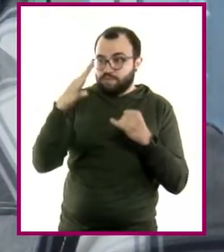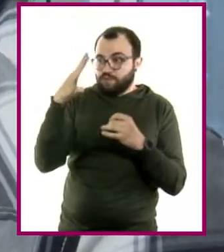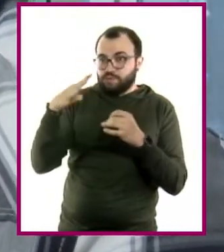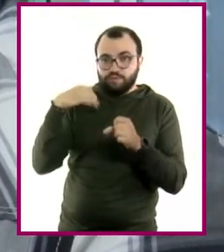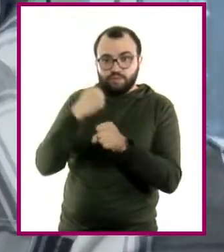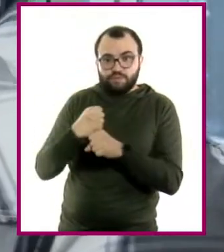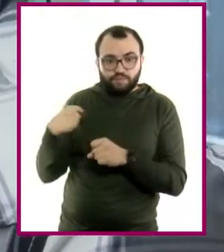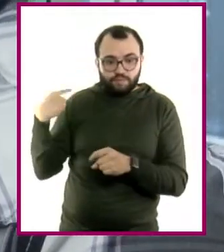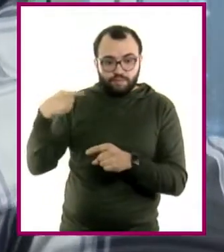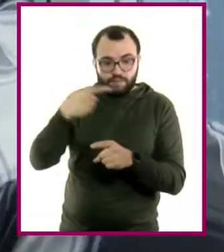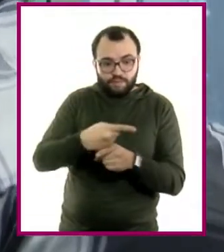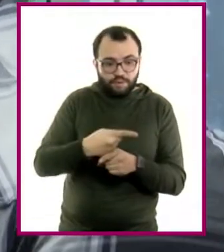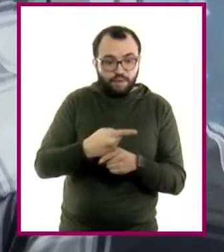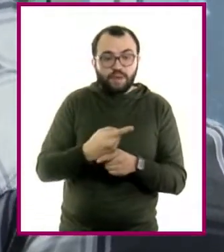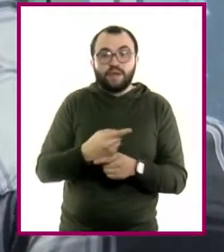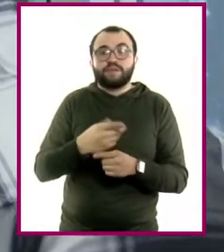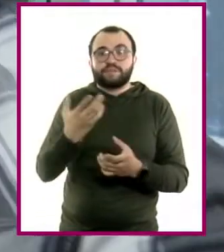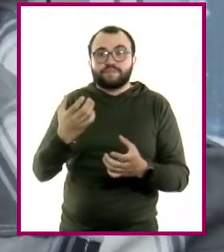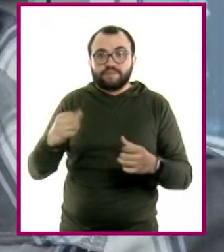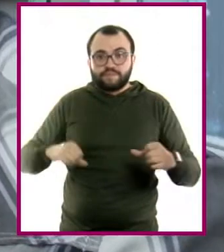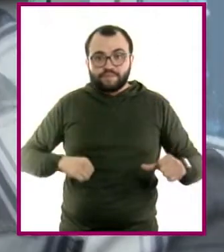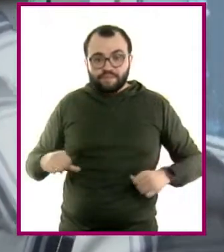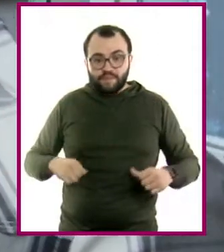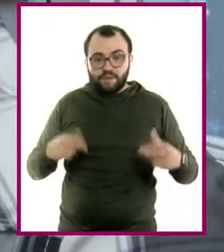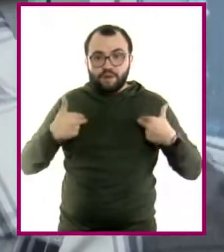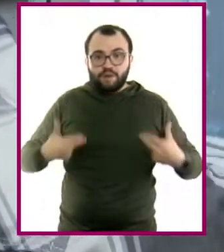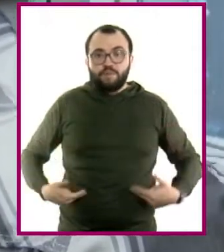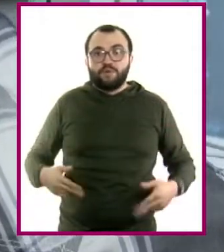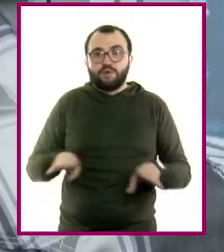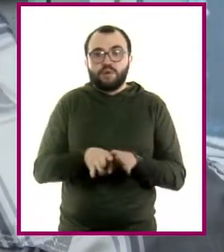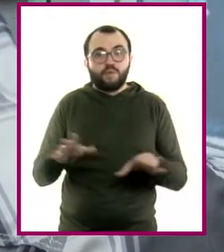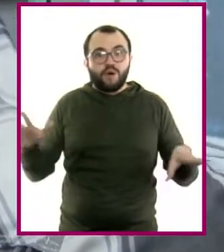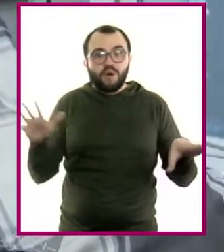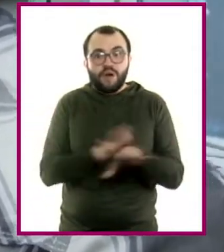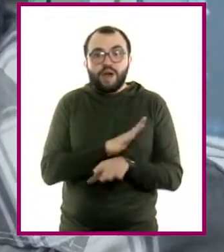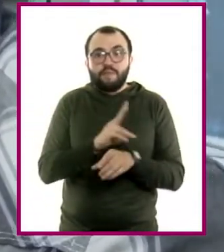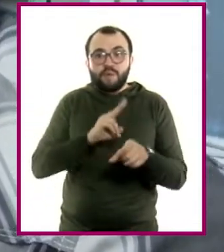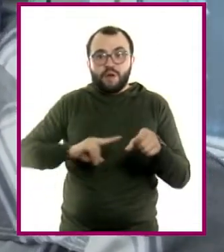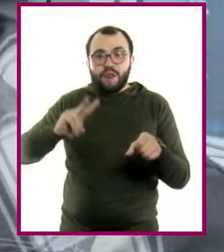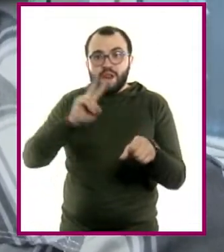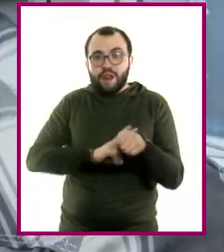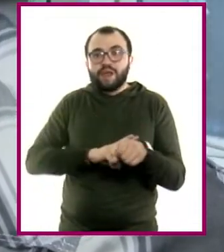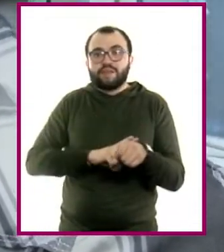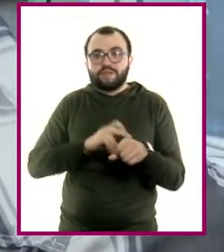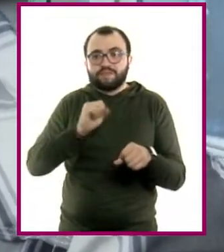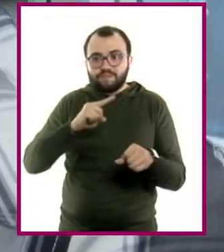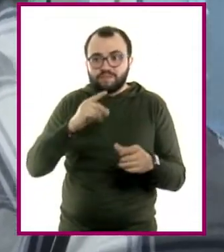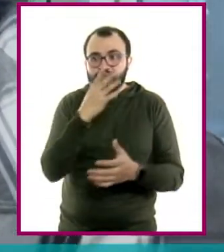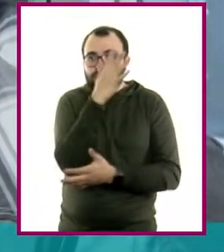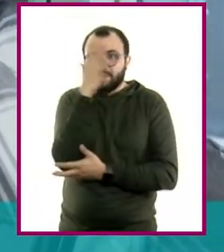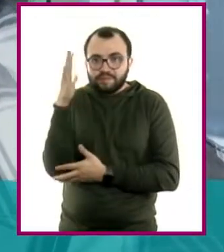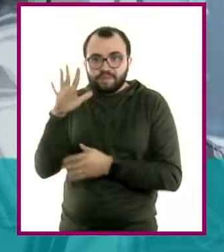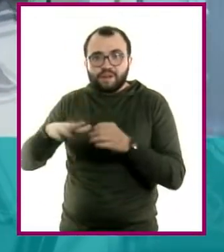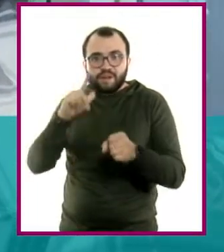la actividad humana se ha convertido en un factor de modificación profunda de la naturaleza y de los procesos ecológicos.